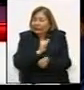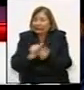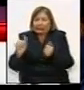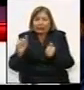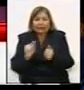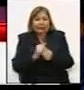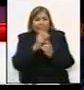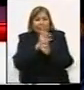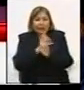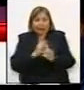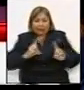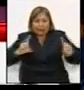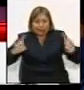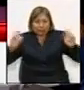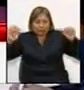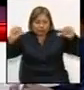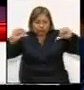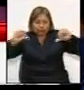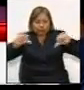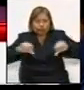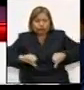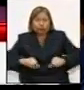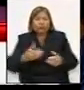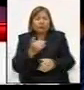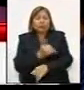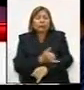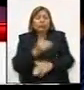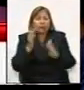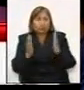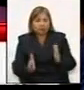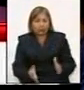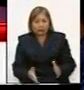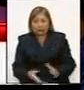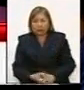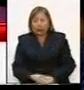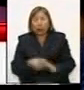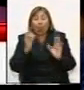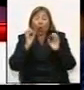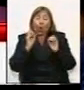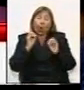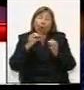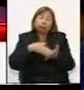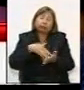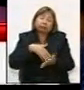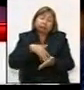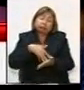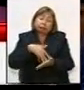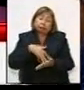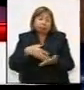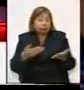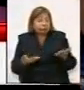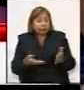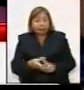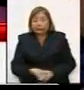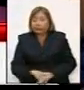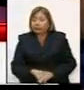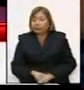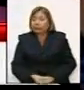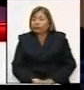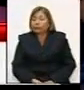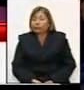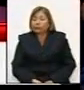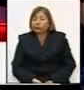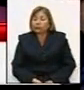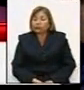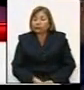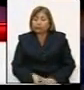democracia, destruyendo las instituciones o debilitándolas. Entonces, es una manera colateral